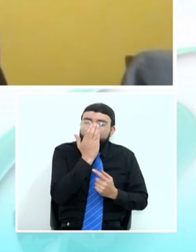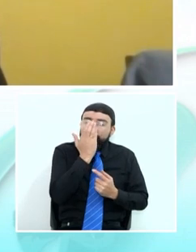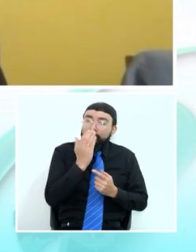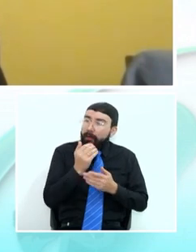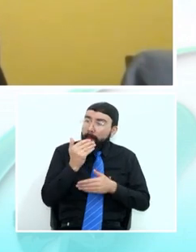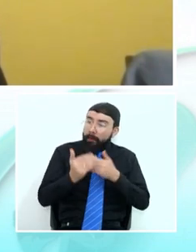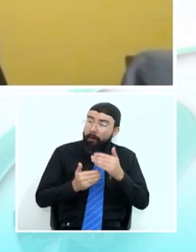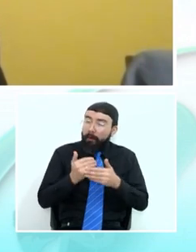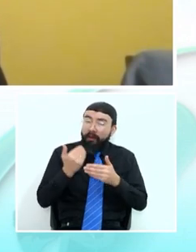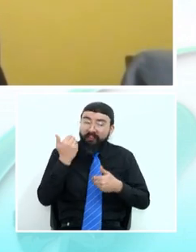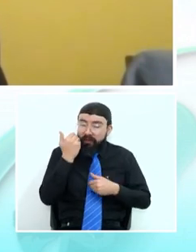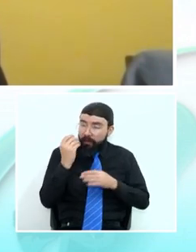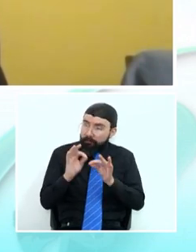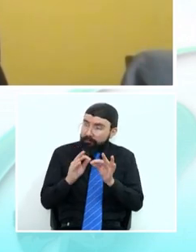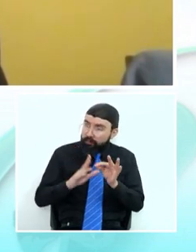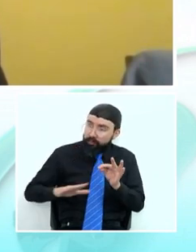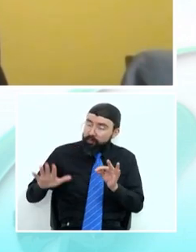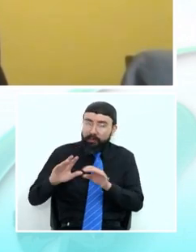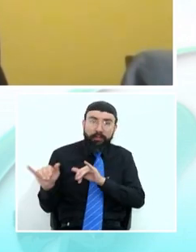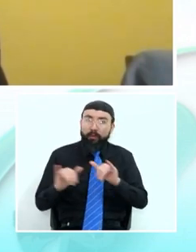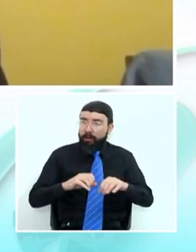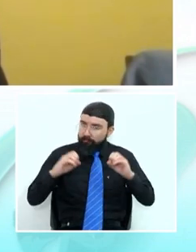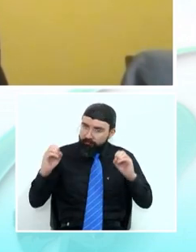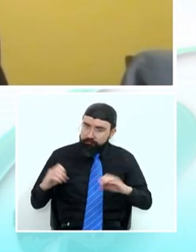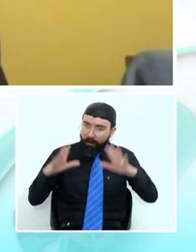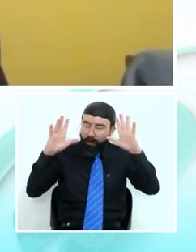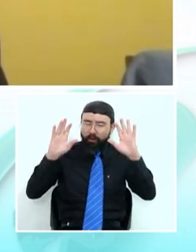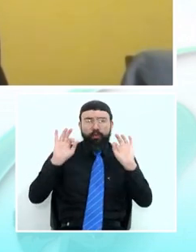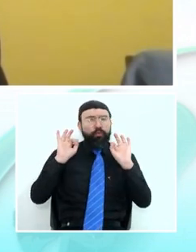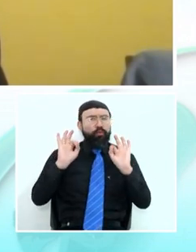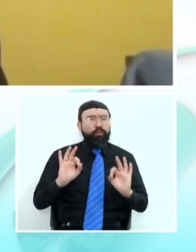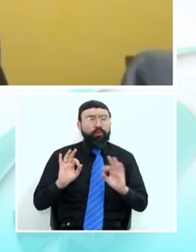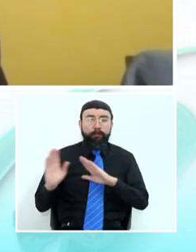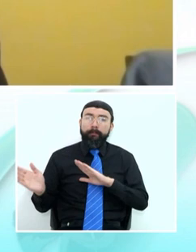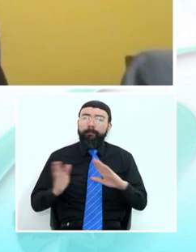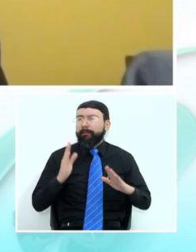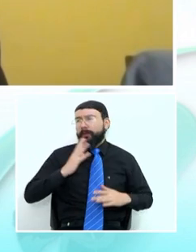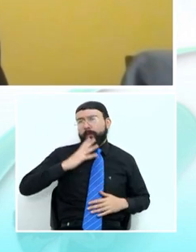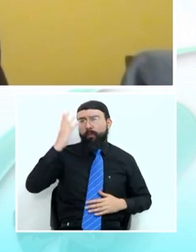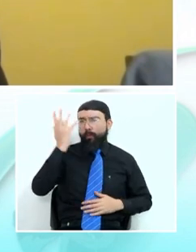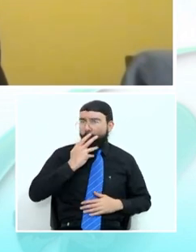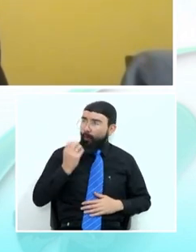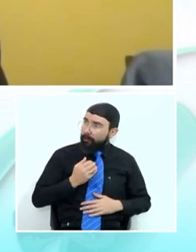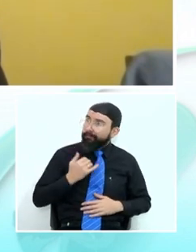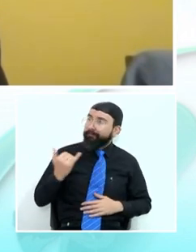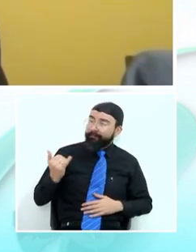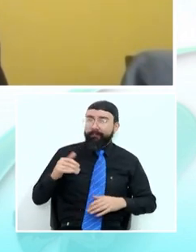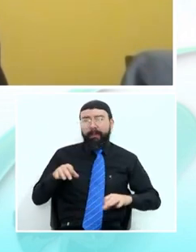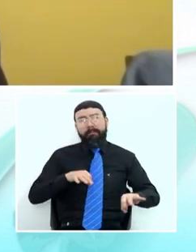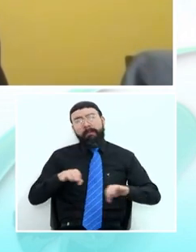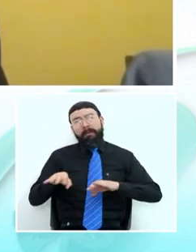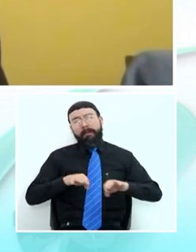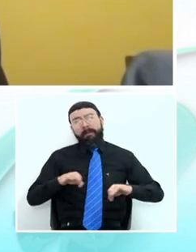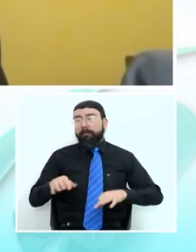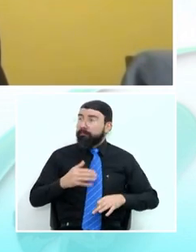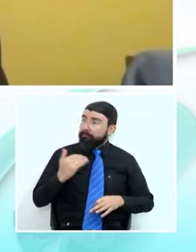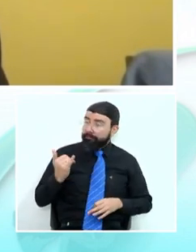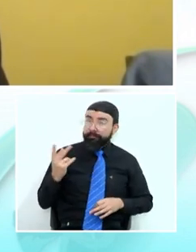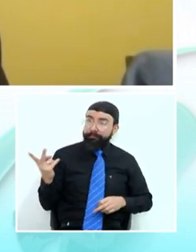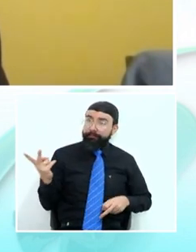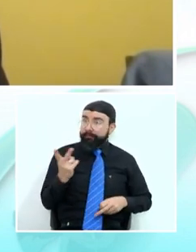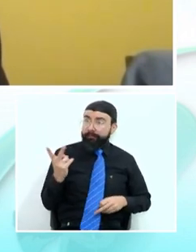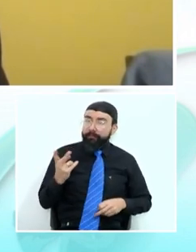es magia. A mí me parece muy lindo que el doctor Albert Ronald Morales y Janet